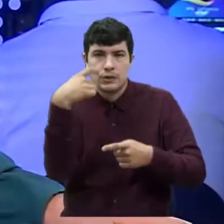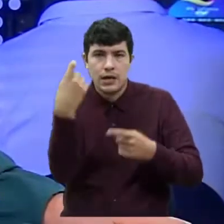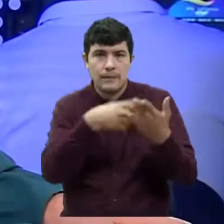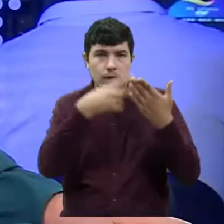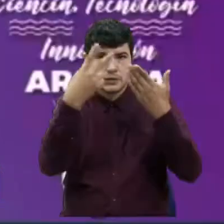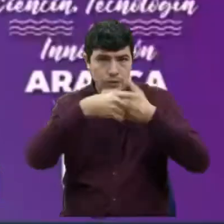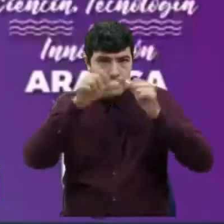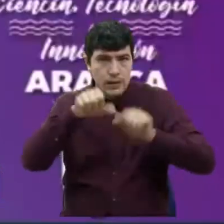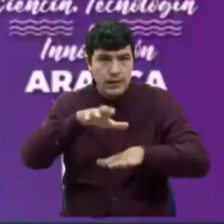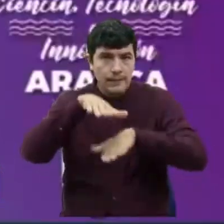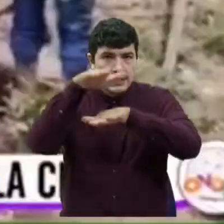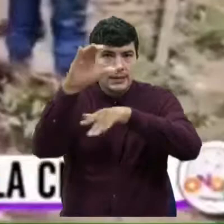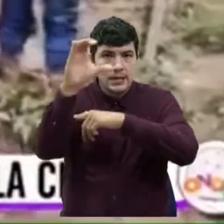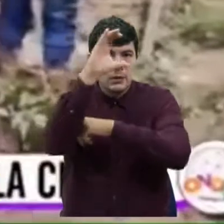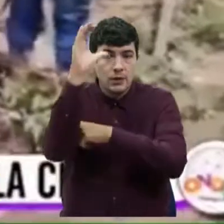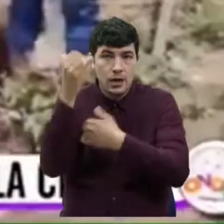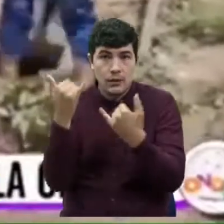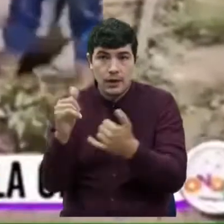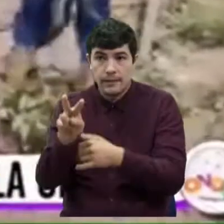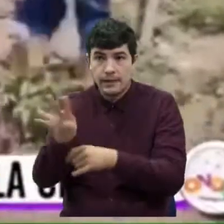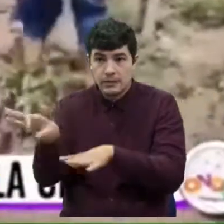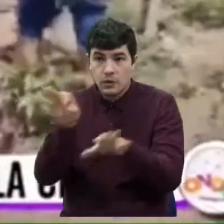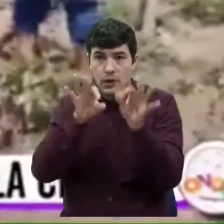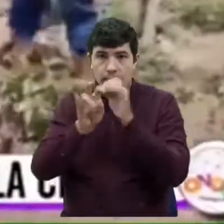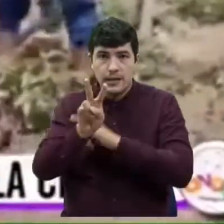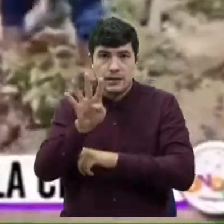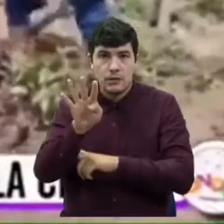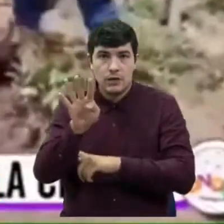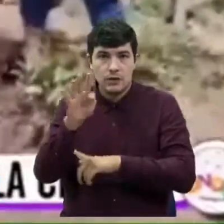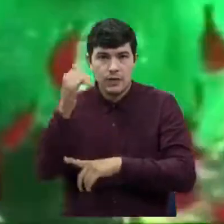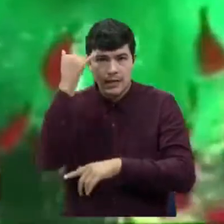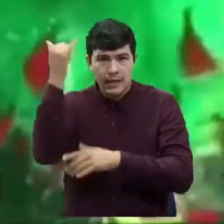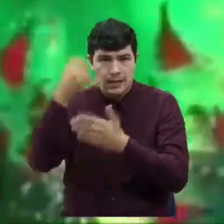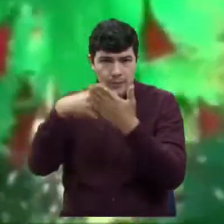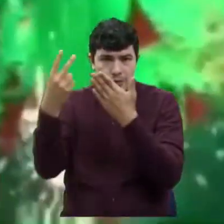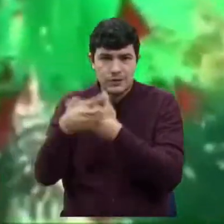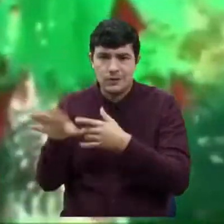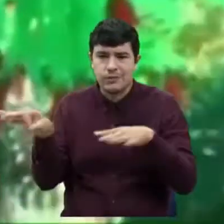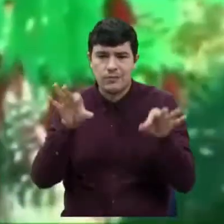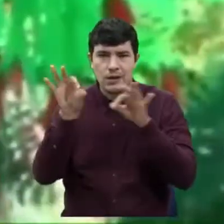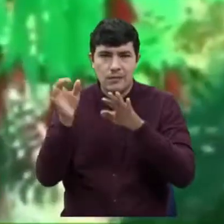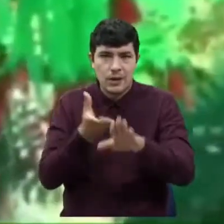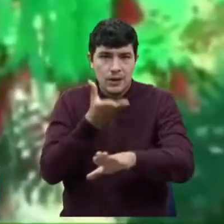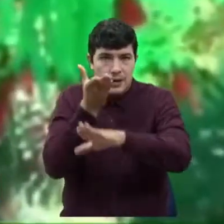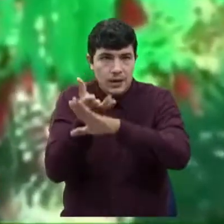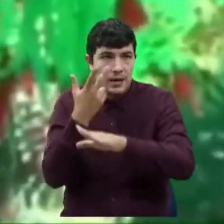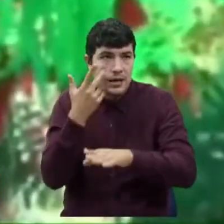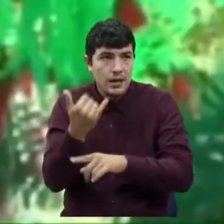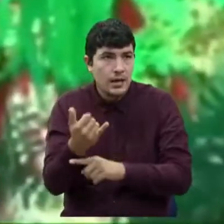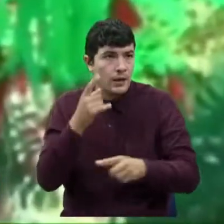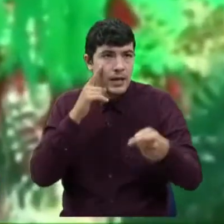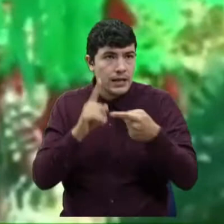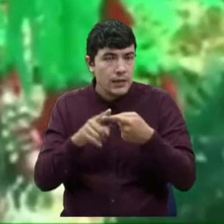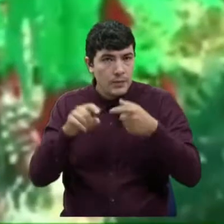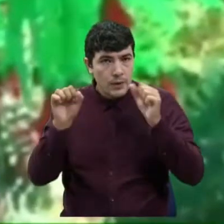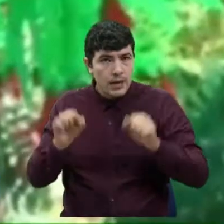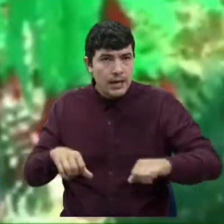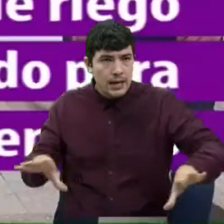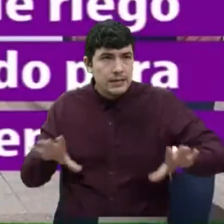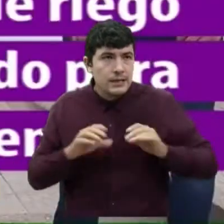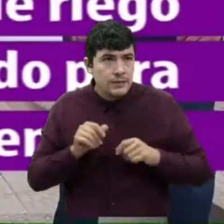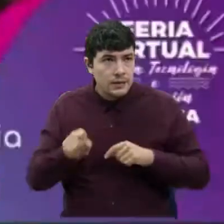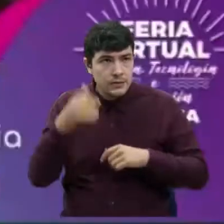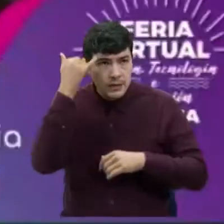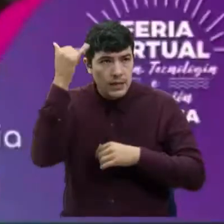internacional. 24 iniciativas de los 7 municipios del departamento de Arauca se postularon con sus proyectos buscando la aceptación por